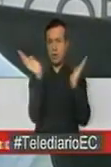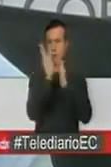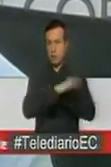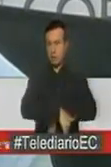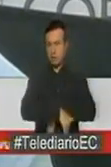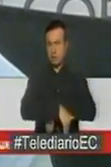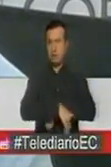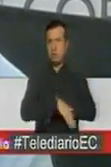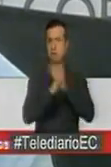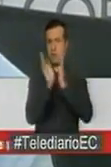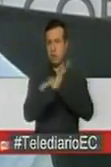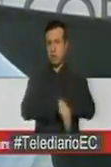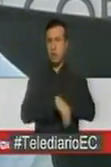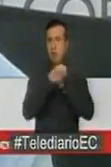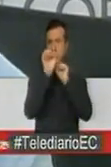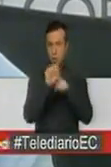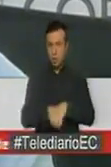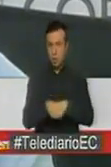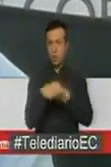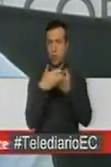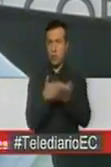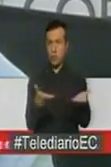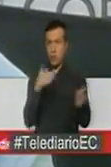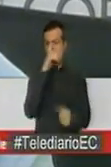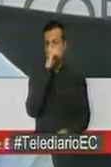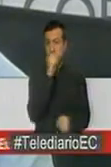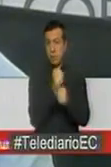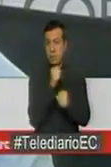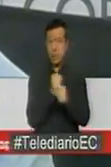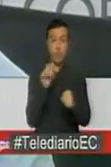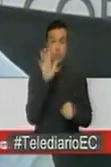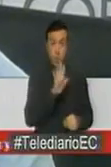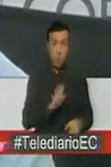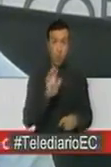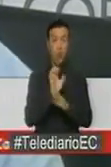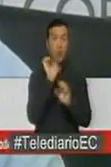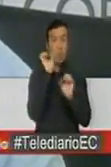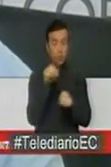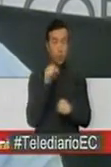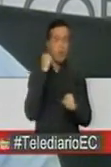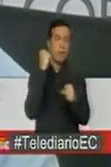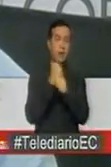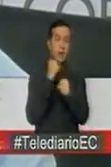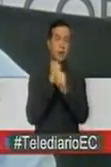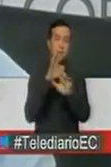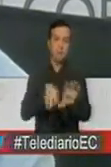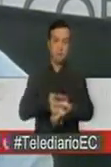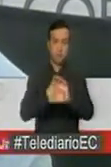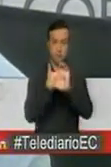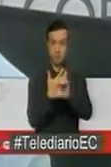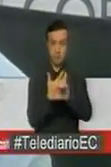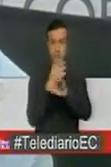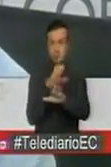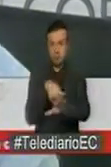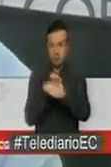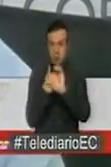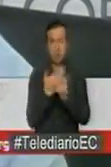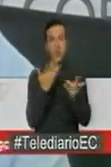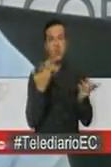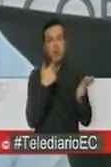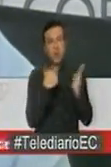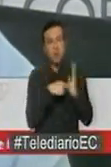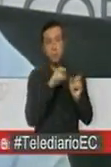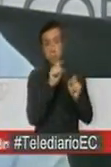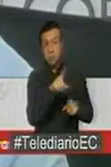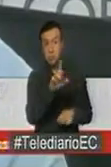para que se interactúe el teletrabajo los ecuatorianos y haya la videoconferencia. Adicionalmente, para preguntar síntomas, si tenemos tos,